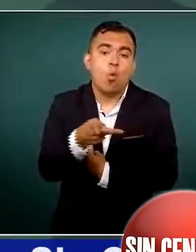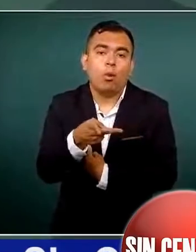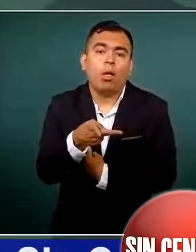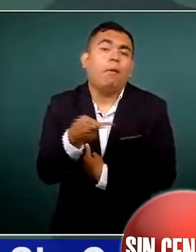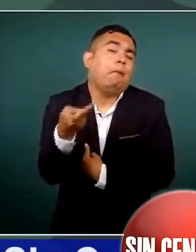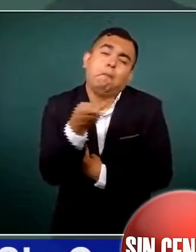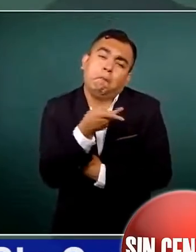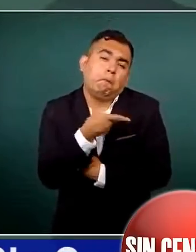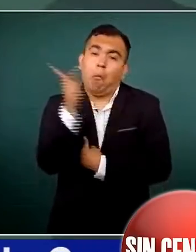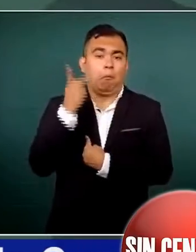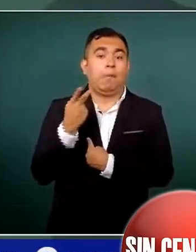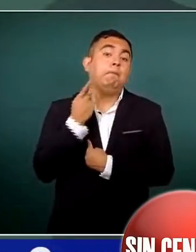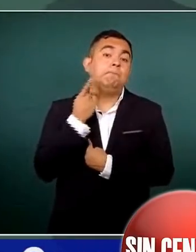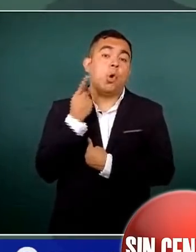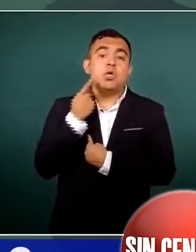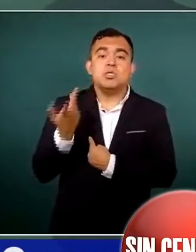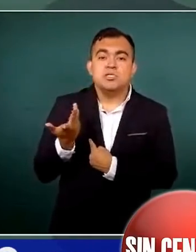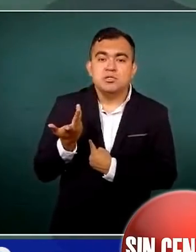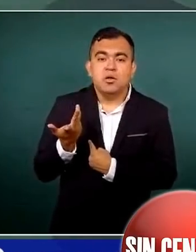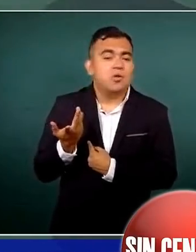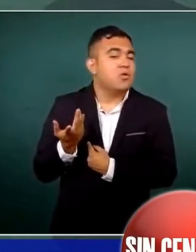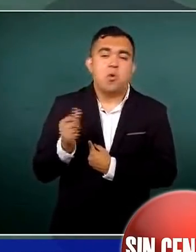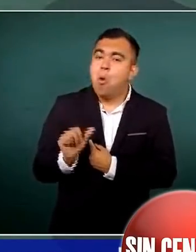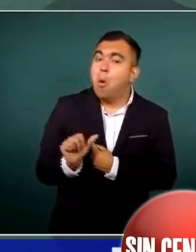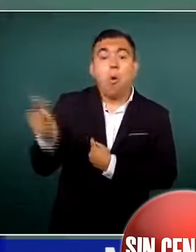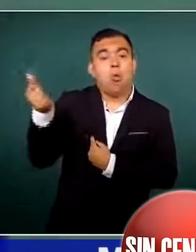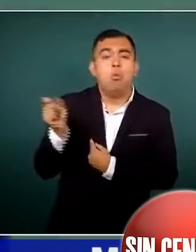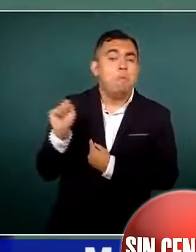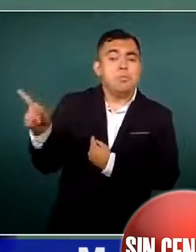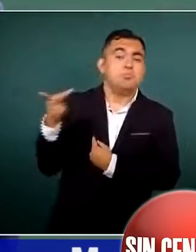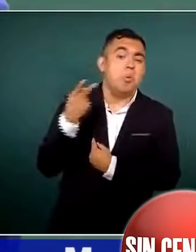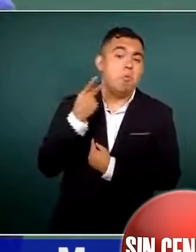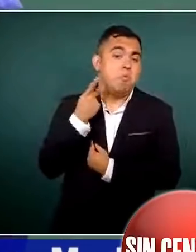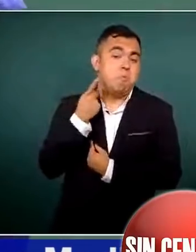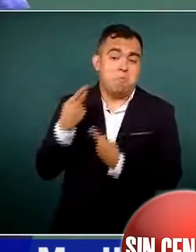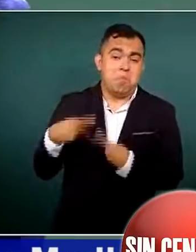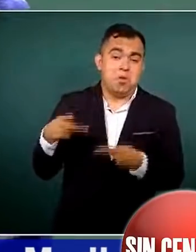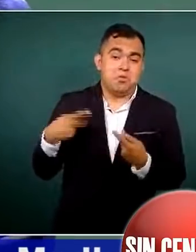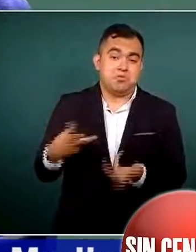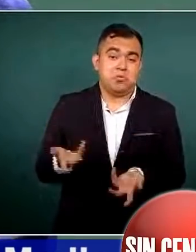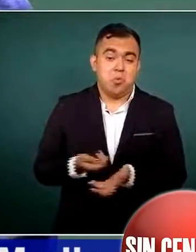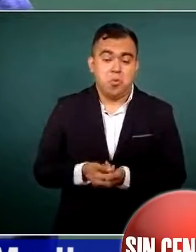político. Otro político también, finado,